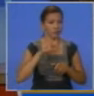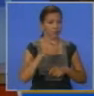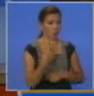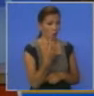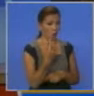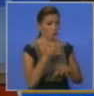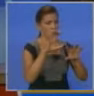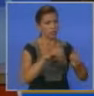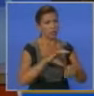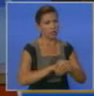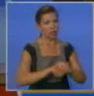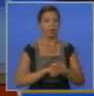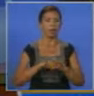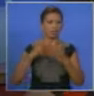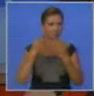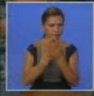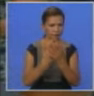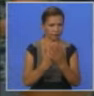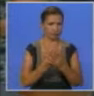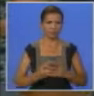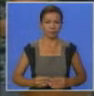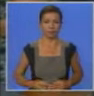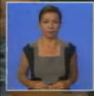se les dictó prisión preventiva.